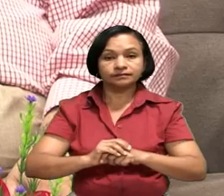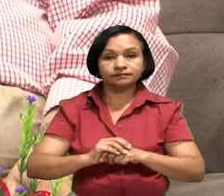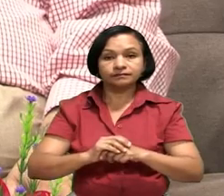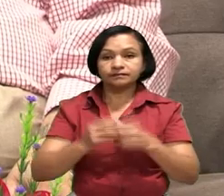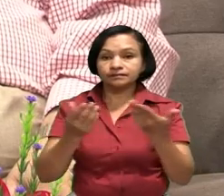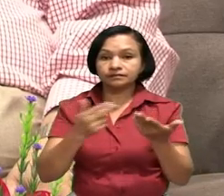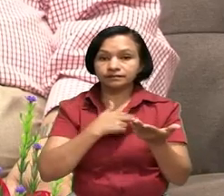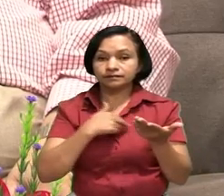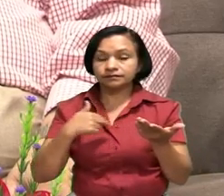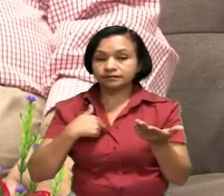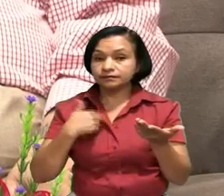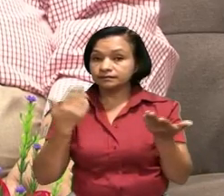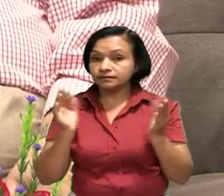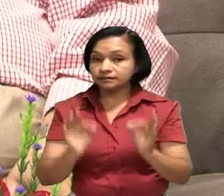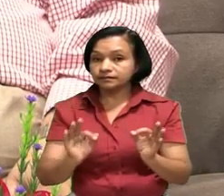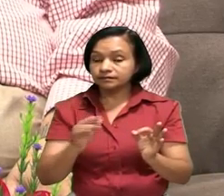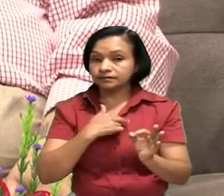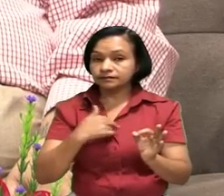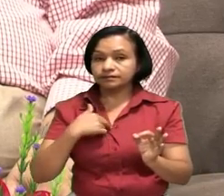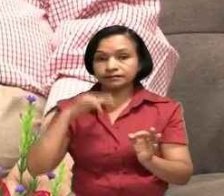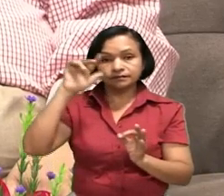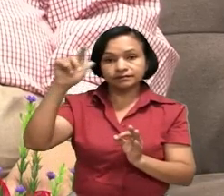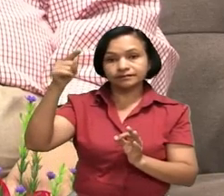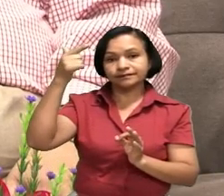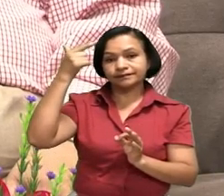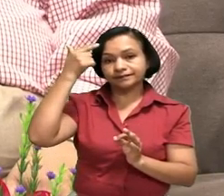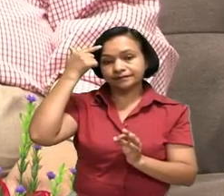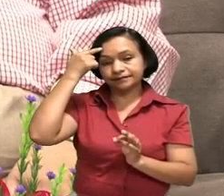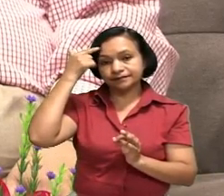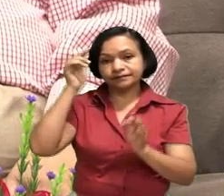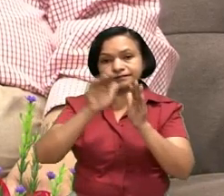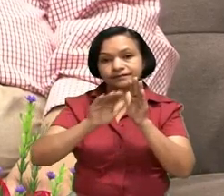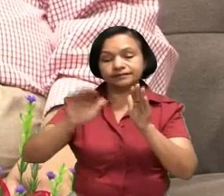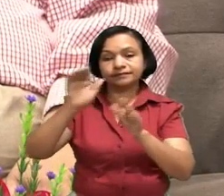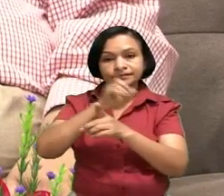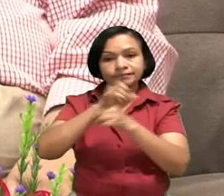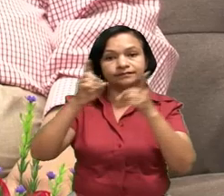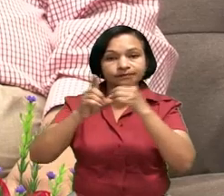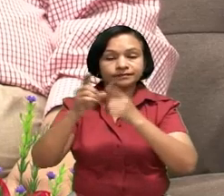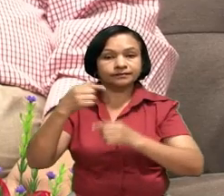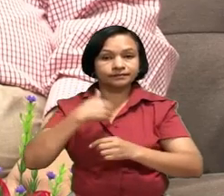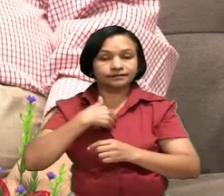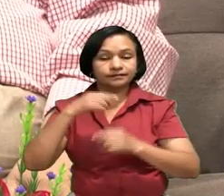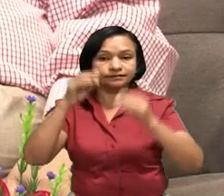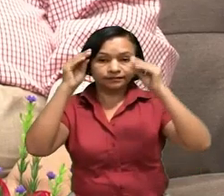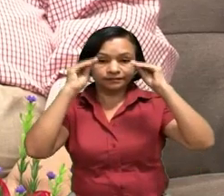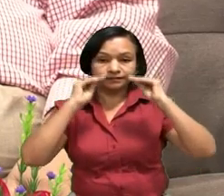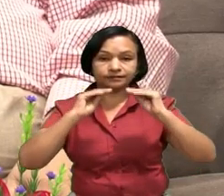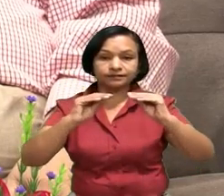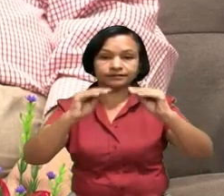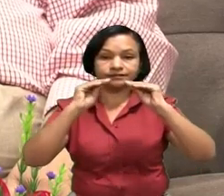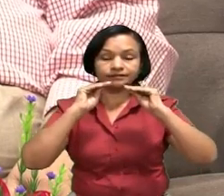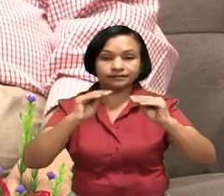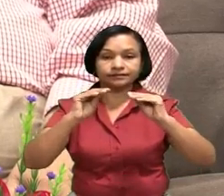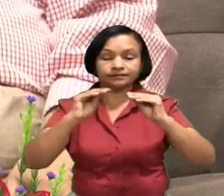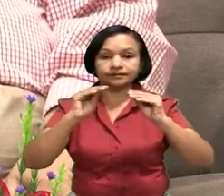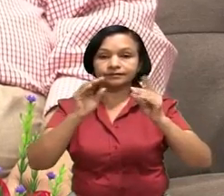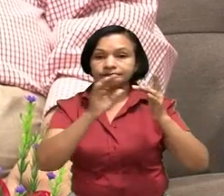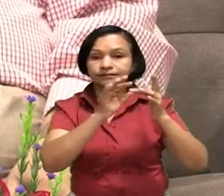estamos construyendo realmente el gobierno es el más obligado a generar la educación desde un punto de vista estructural